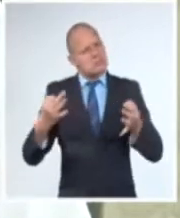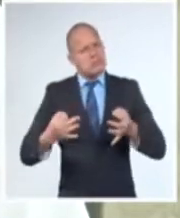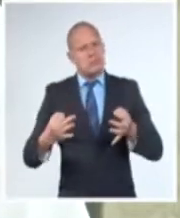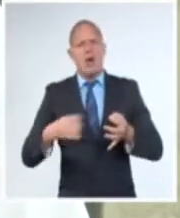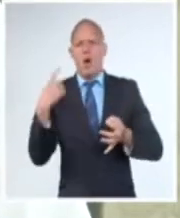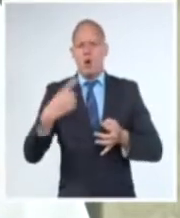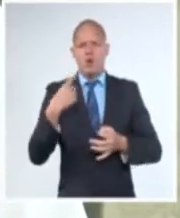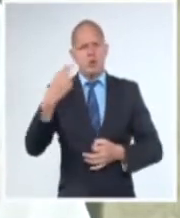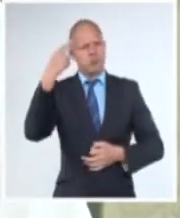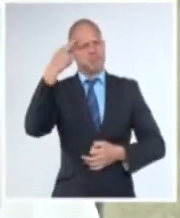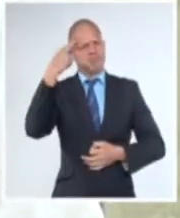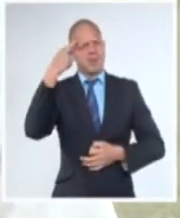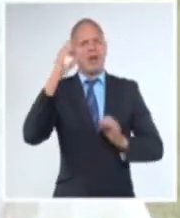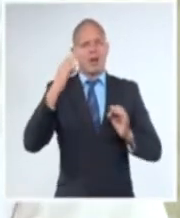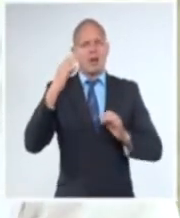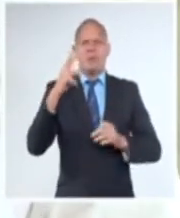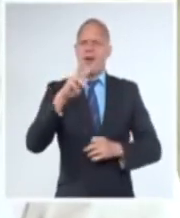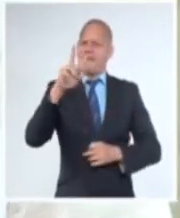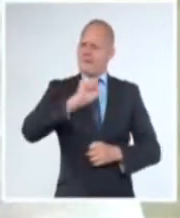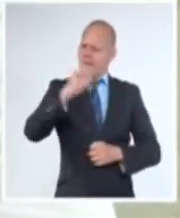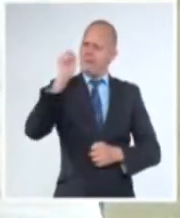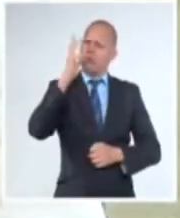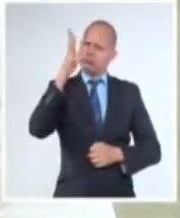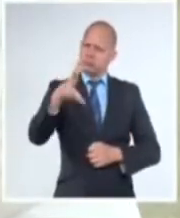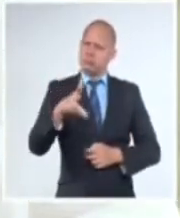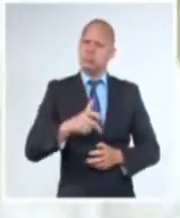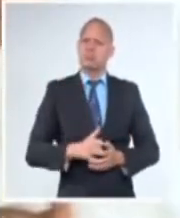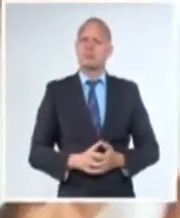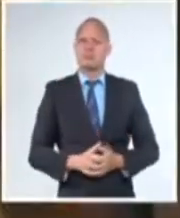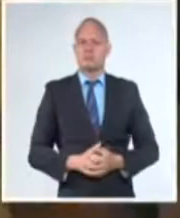y siempre de verde olivo. Un abrazo a todos.